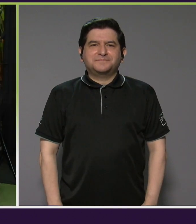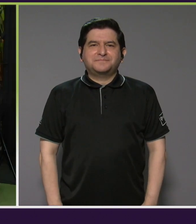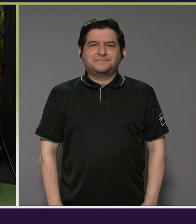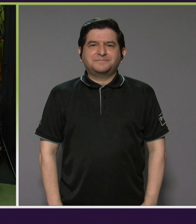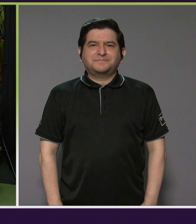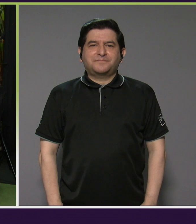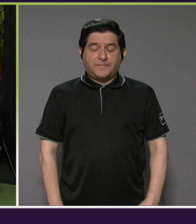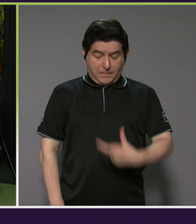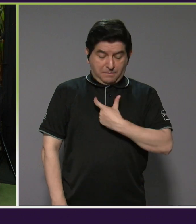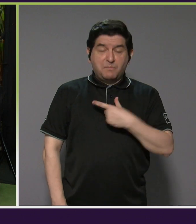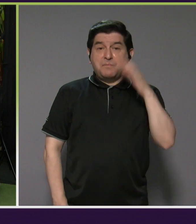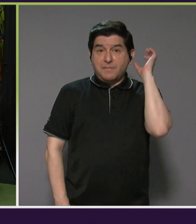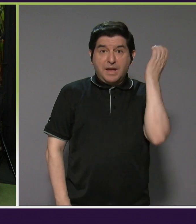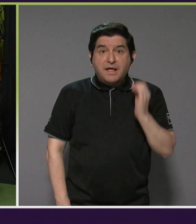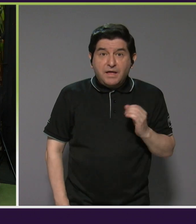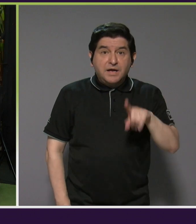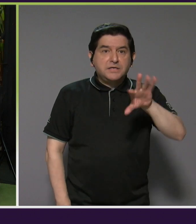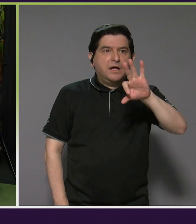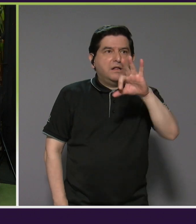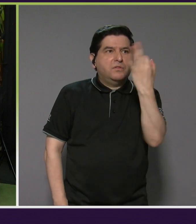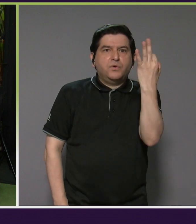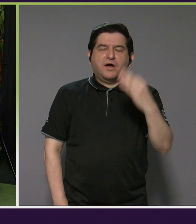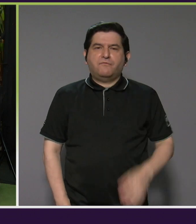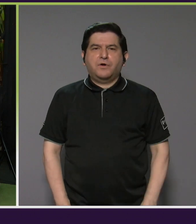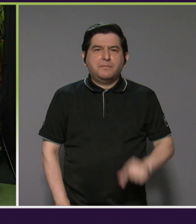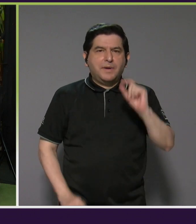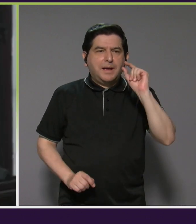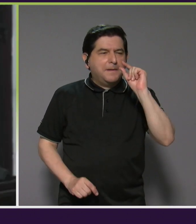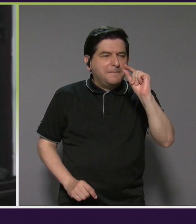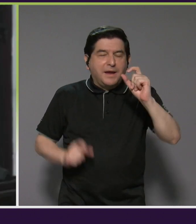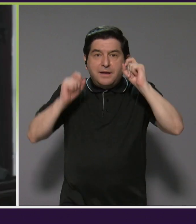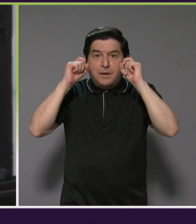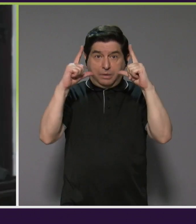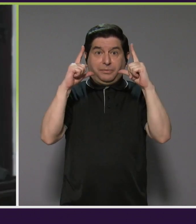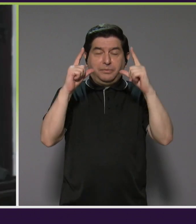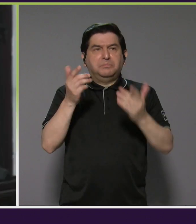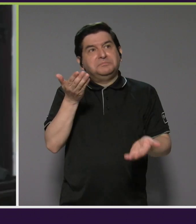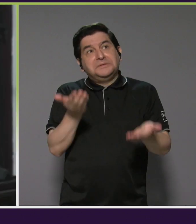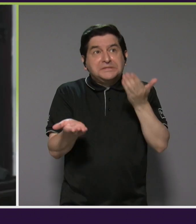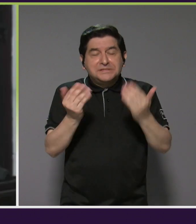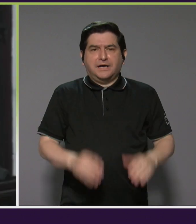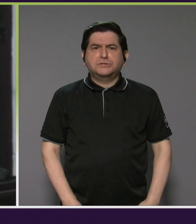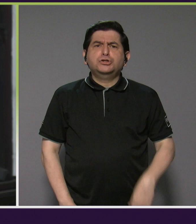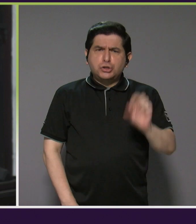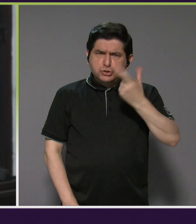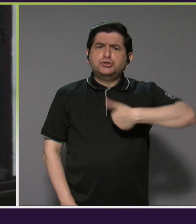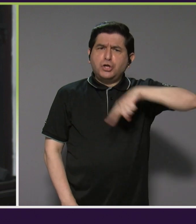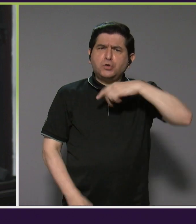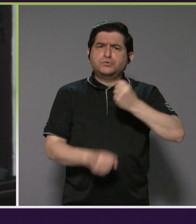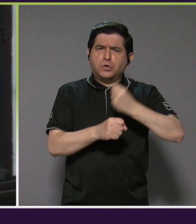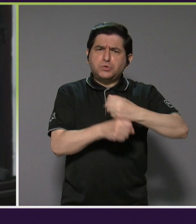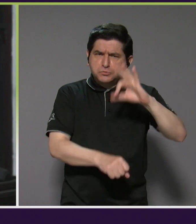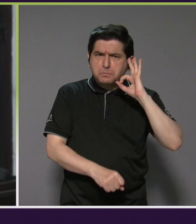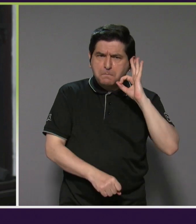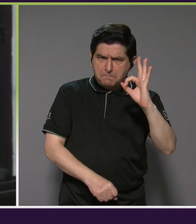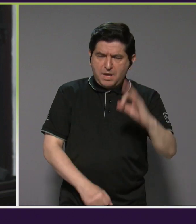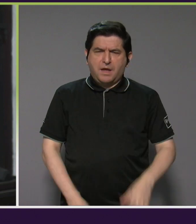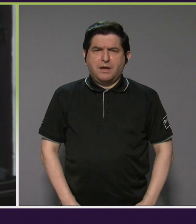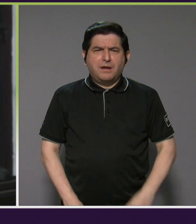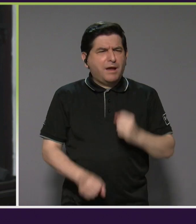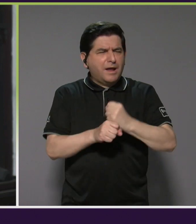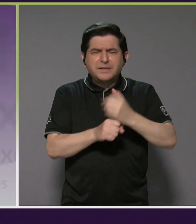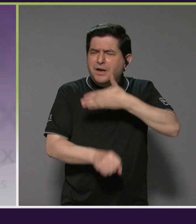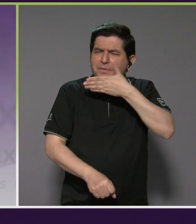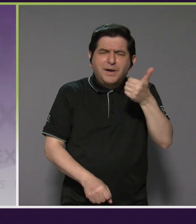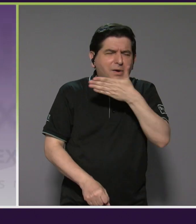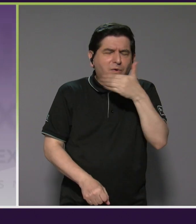La medalla de oro de alguna forma fue una pequeña sorpresa, tal vez porque sí estábamos haciendo las cosas bien, mejor esfuerzo, todo lo